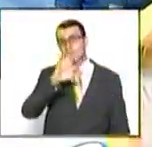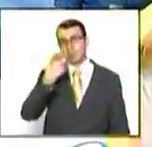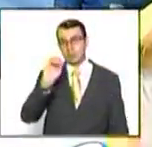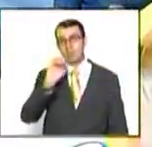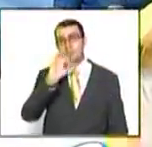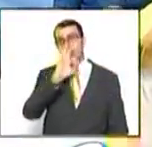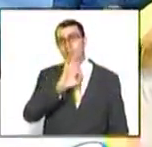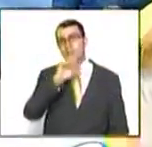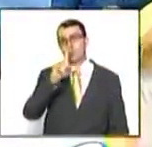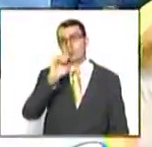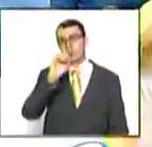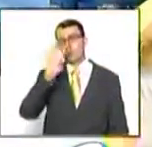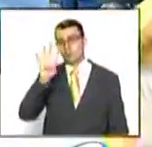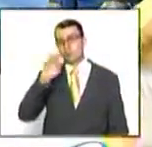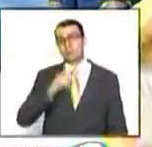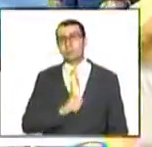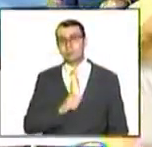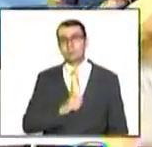330-7104,